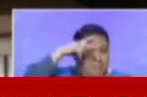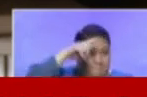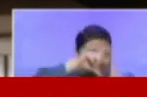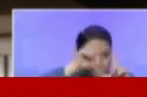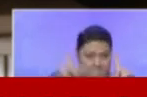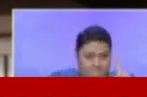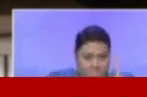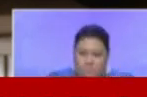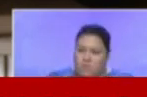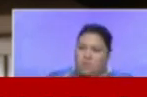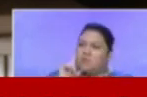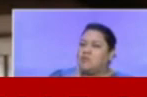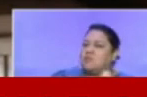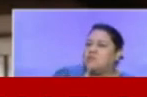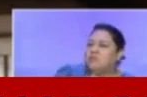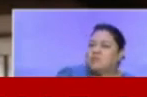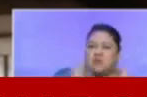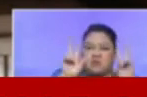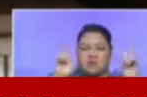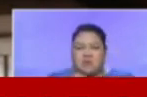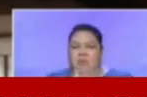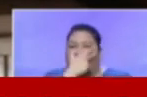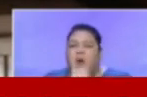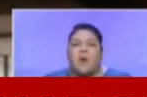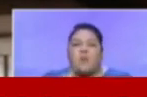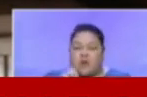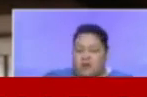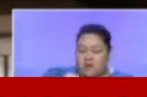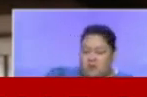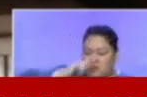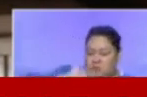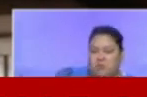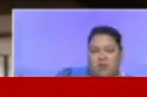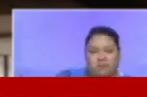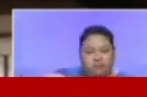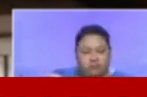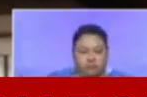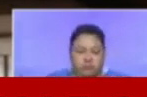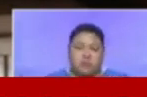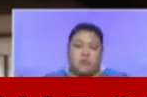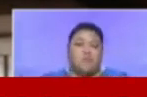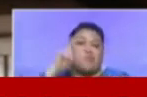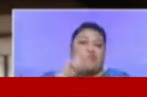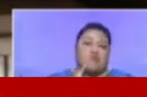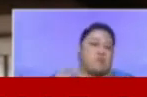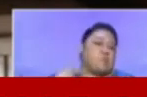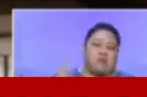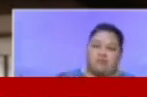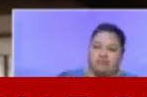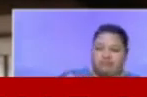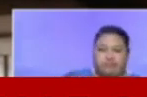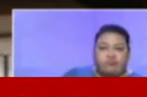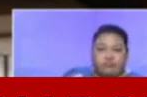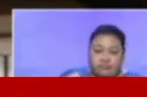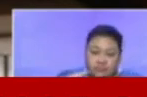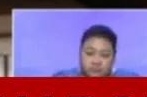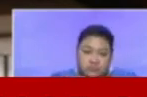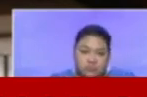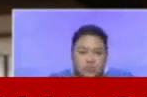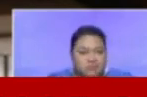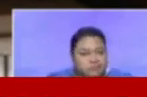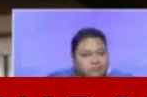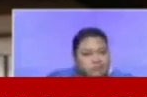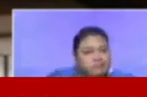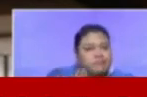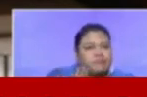despacho, que es diferente a la de gobernador interino, sea la que prive en Nuevo León, y esa figura, la de encargado del despacho, sí puede recaer